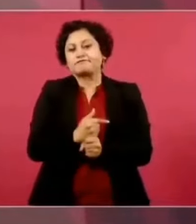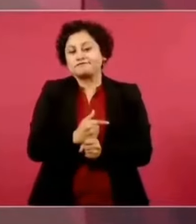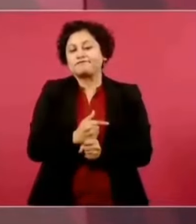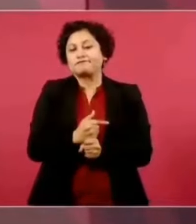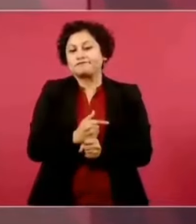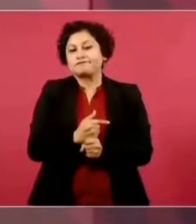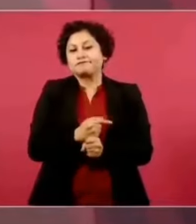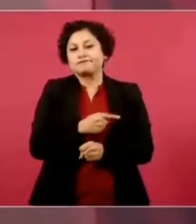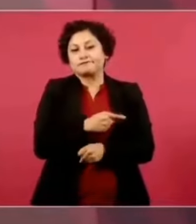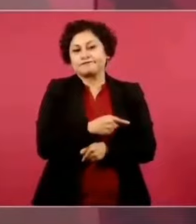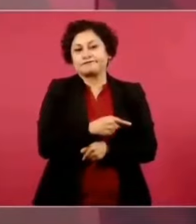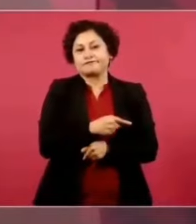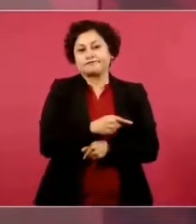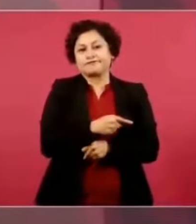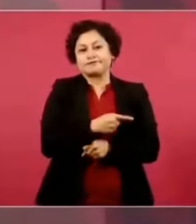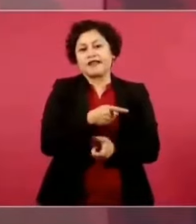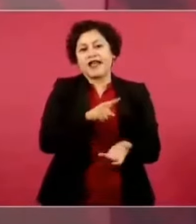era García Luna.